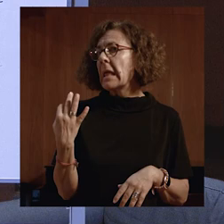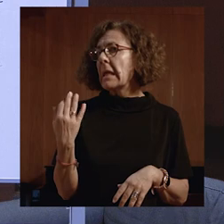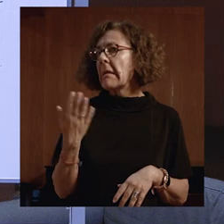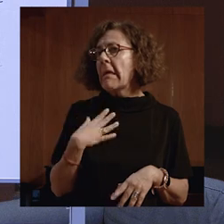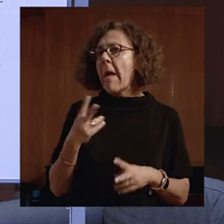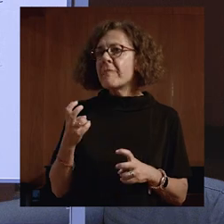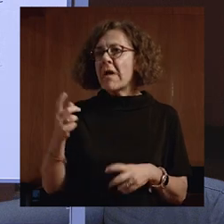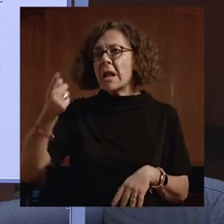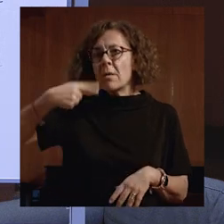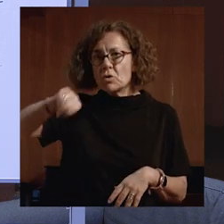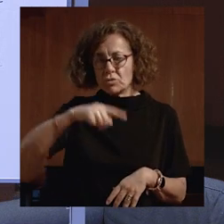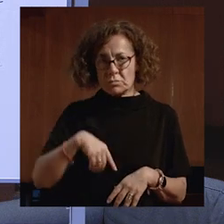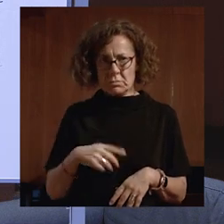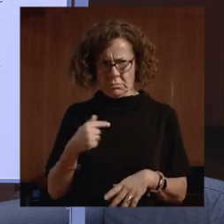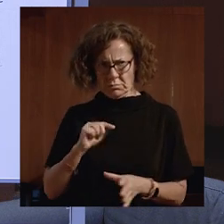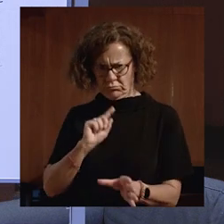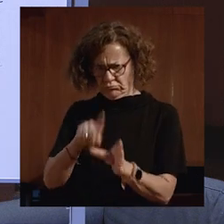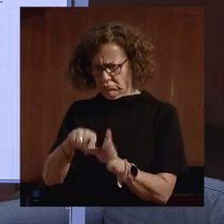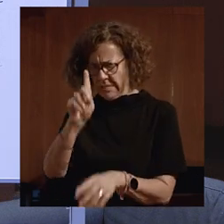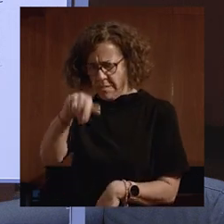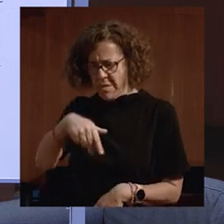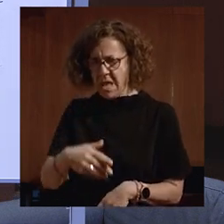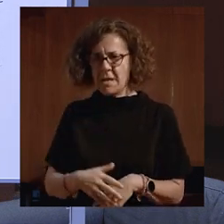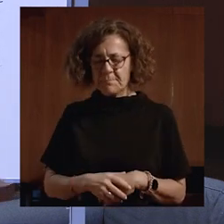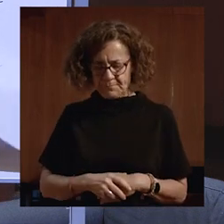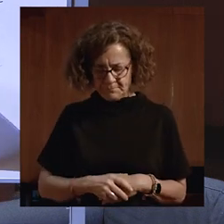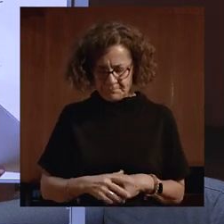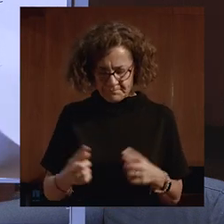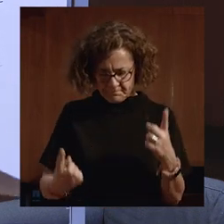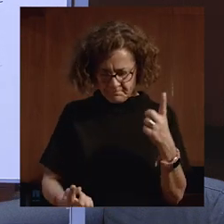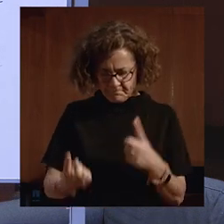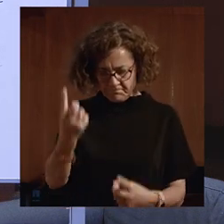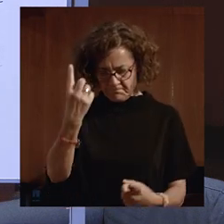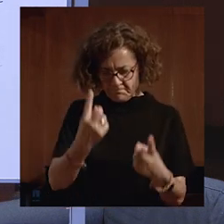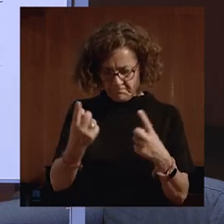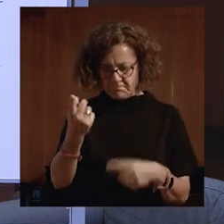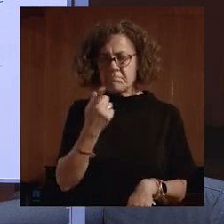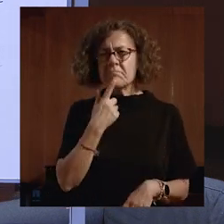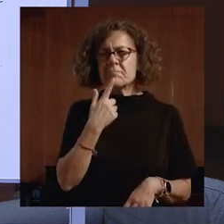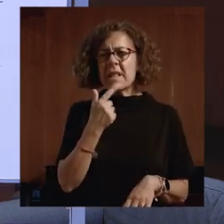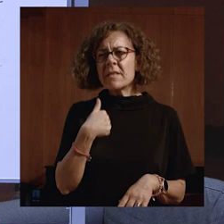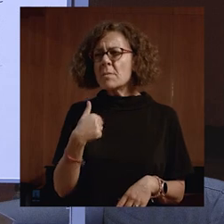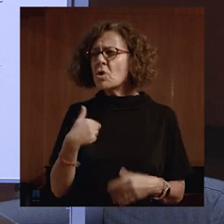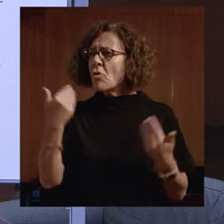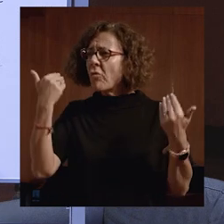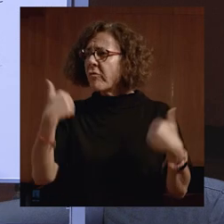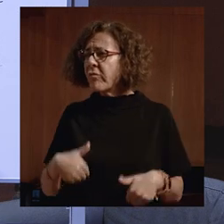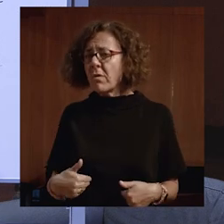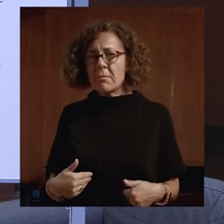servimos? Porque me incluyo. Bueno, ¿alguien me puede decir para qué sirvo?